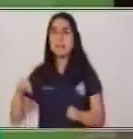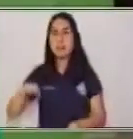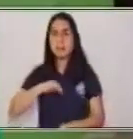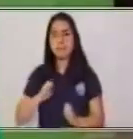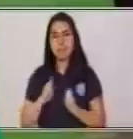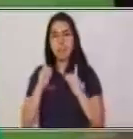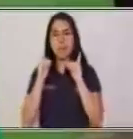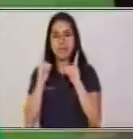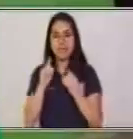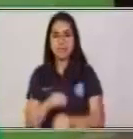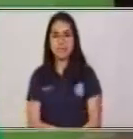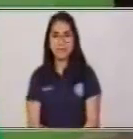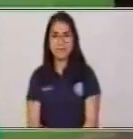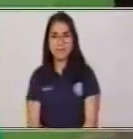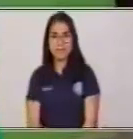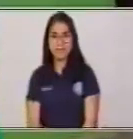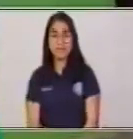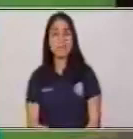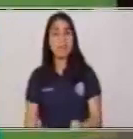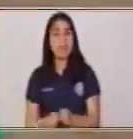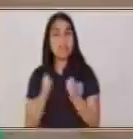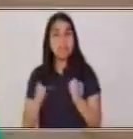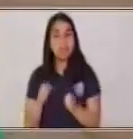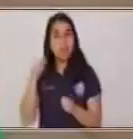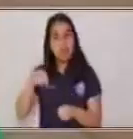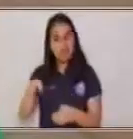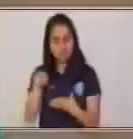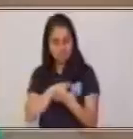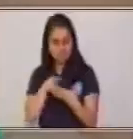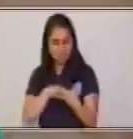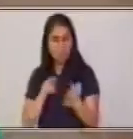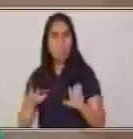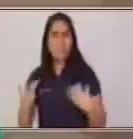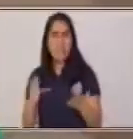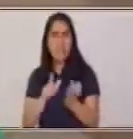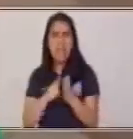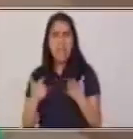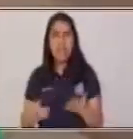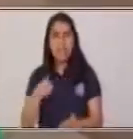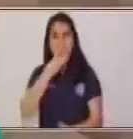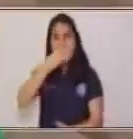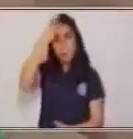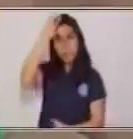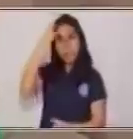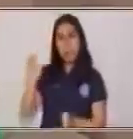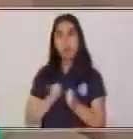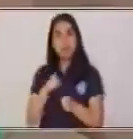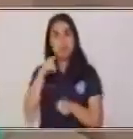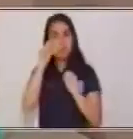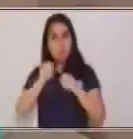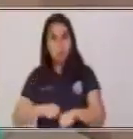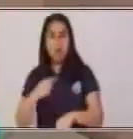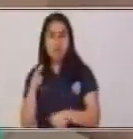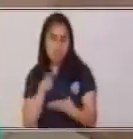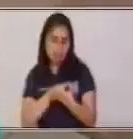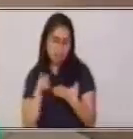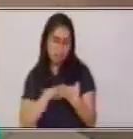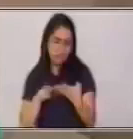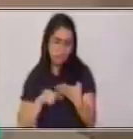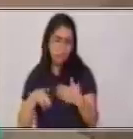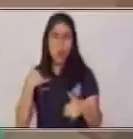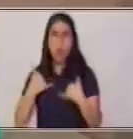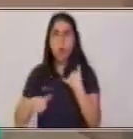tus maestros. Entonces, estamos leyendo el Popol Vuh, les decía, lean esta historia del juego de pelota de los